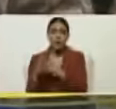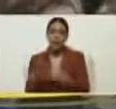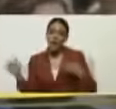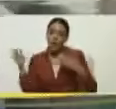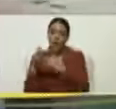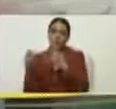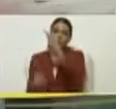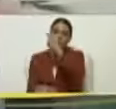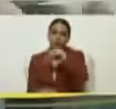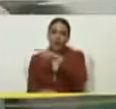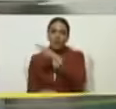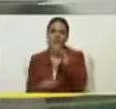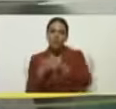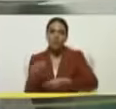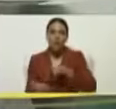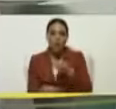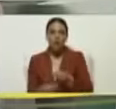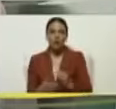antioligárquica, zamorana,